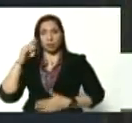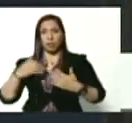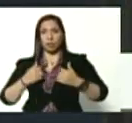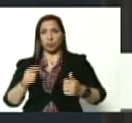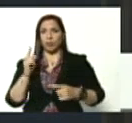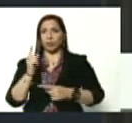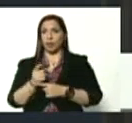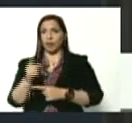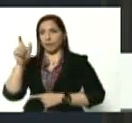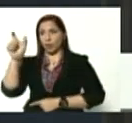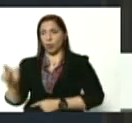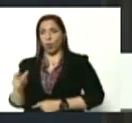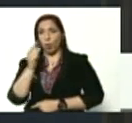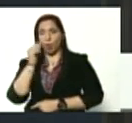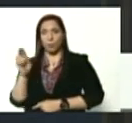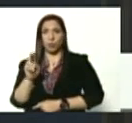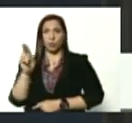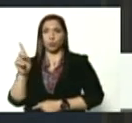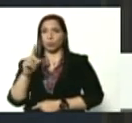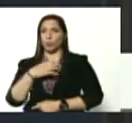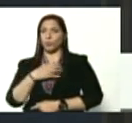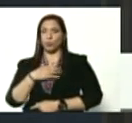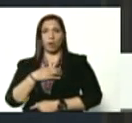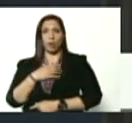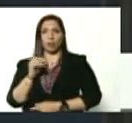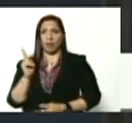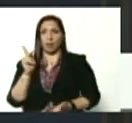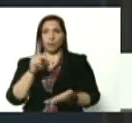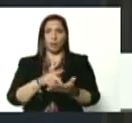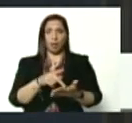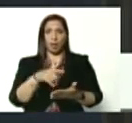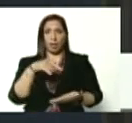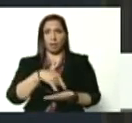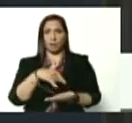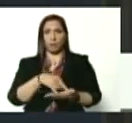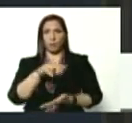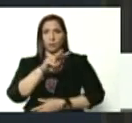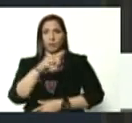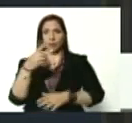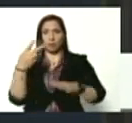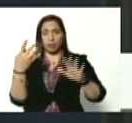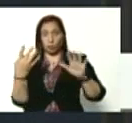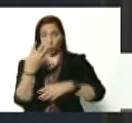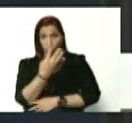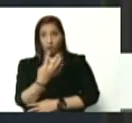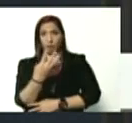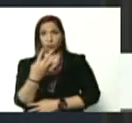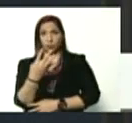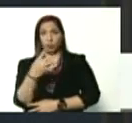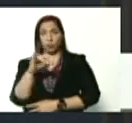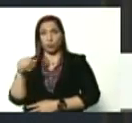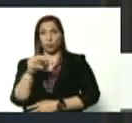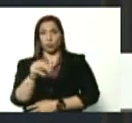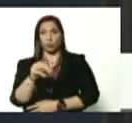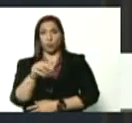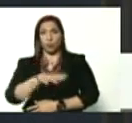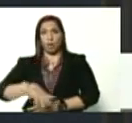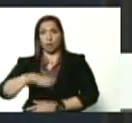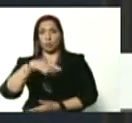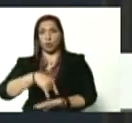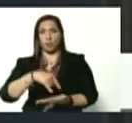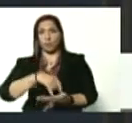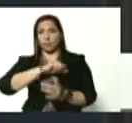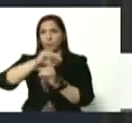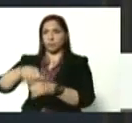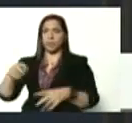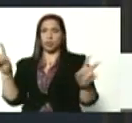permanecer en clavo en carora y no puede estar en carabobo 24 de junio campos de carabobo victoria del ejército libertador